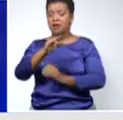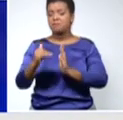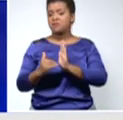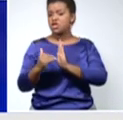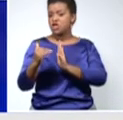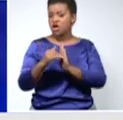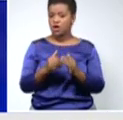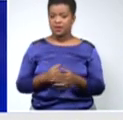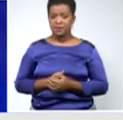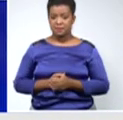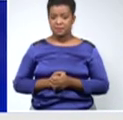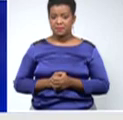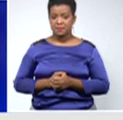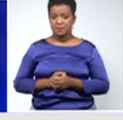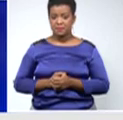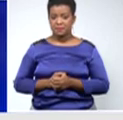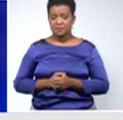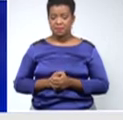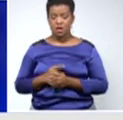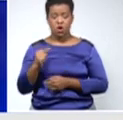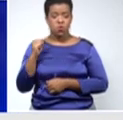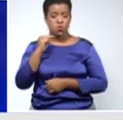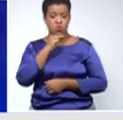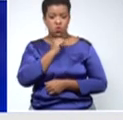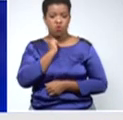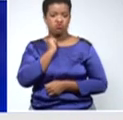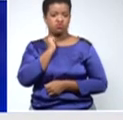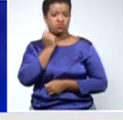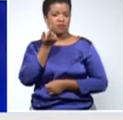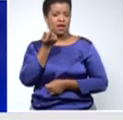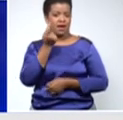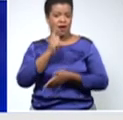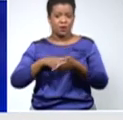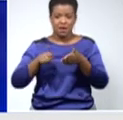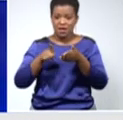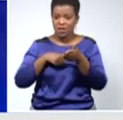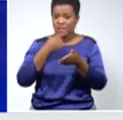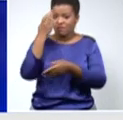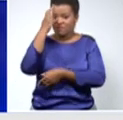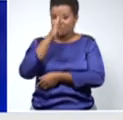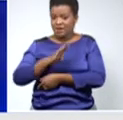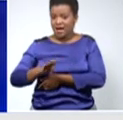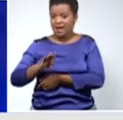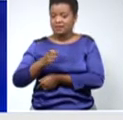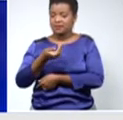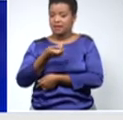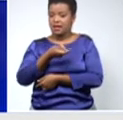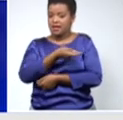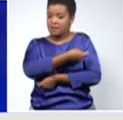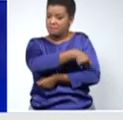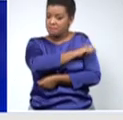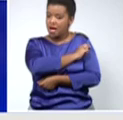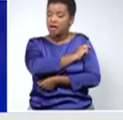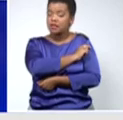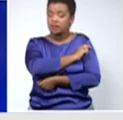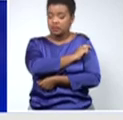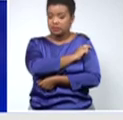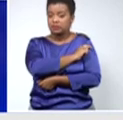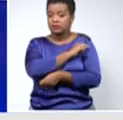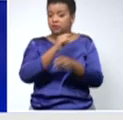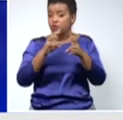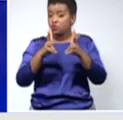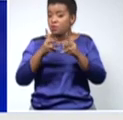le sigue Rusia, Reino Unido, Francia, España. Realmente son cifras muy elevadas.